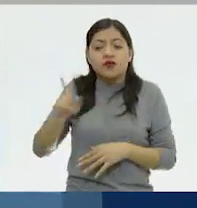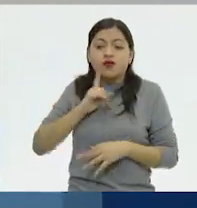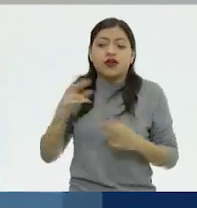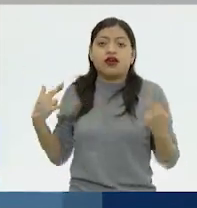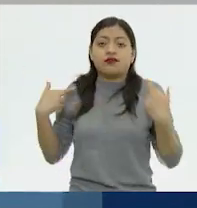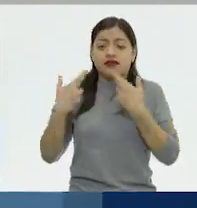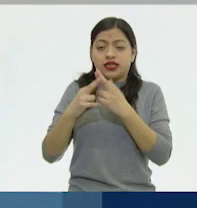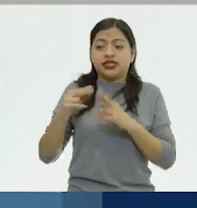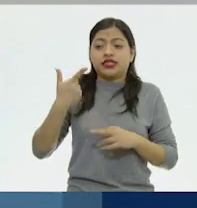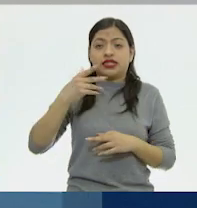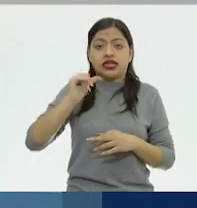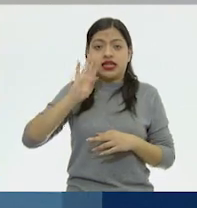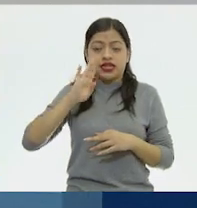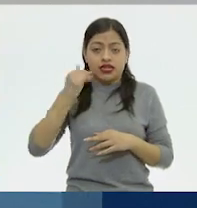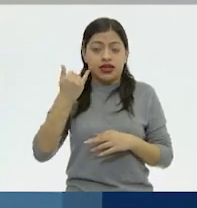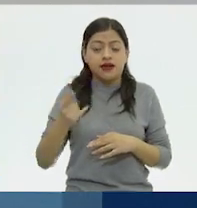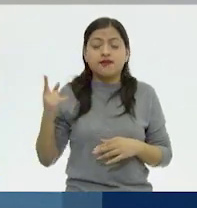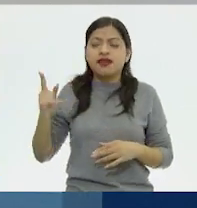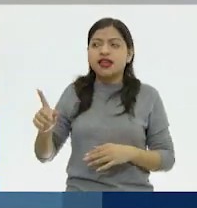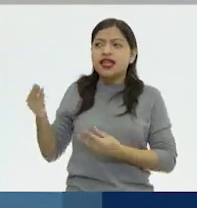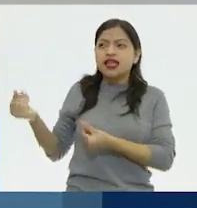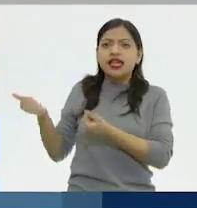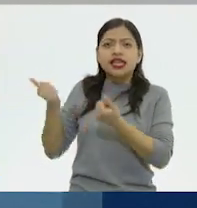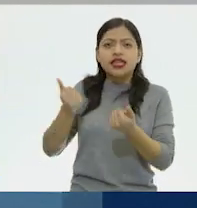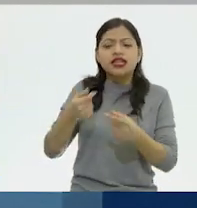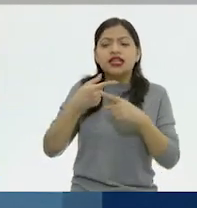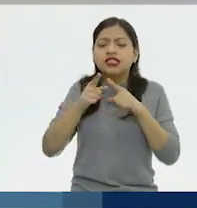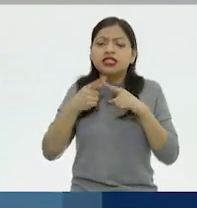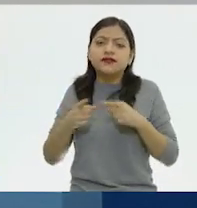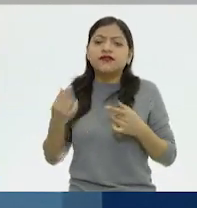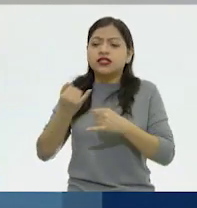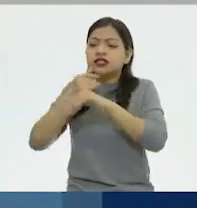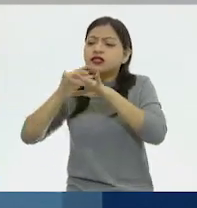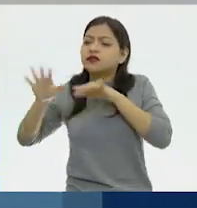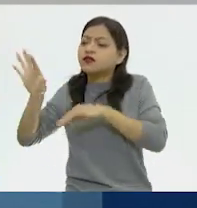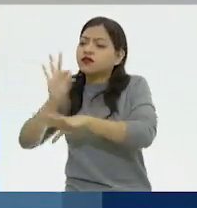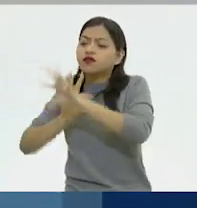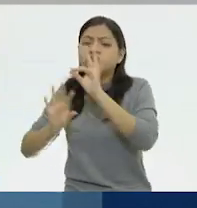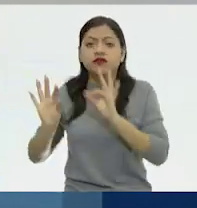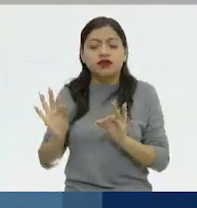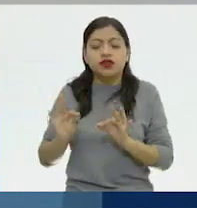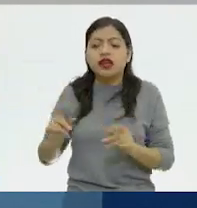clases, recuerdo que ella siempre trae diferentes tipos de organizadores y